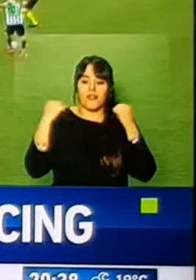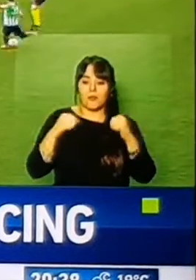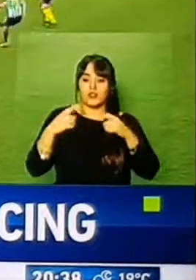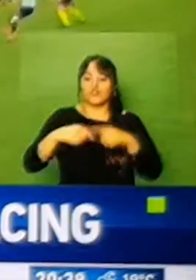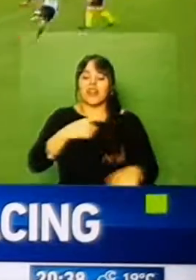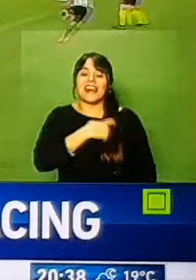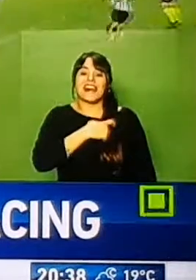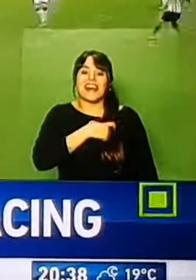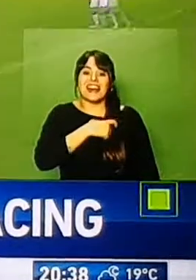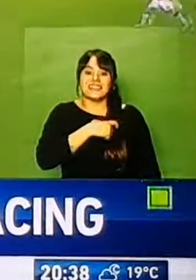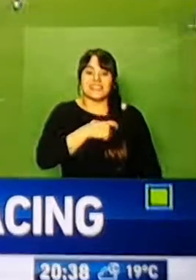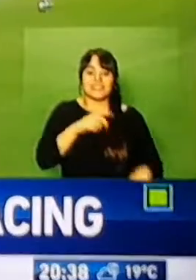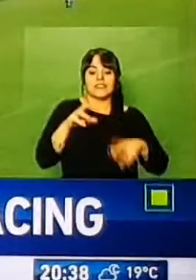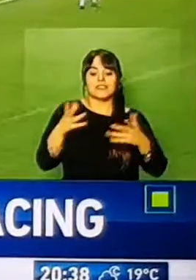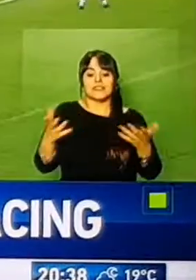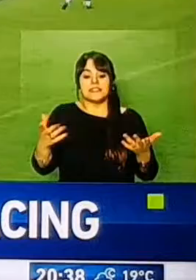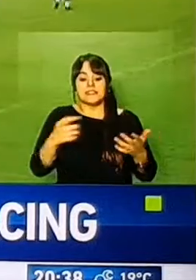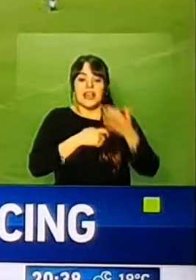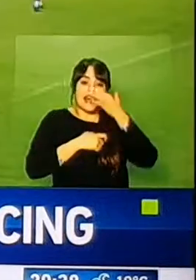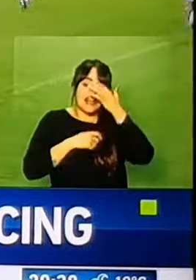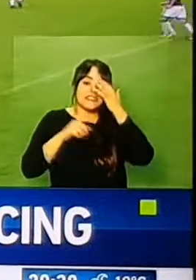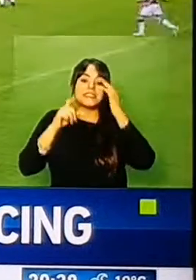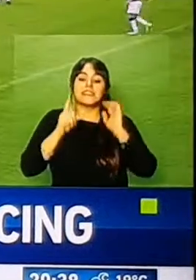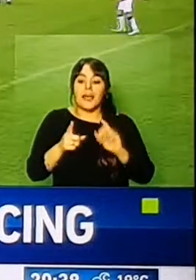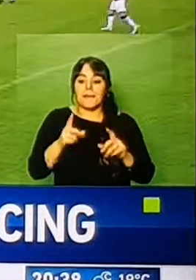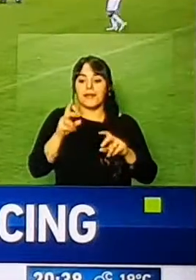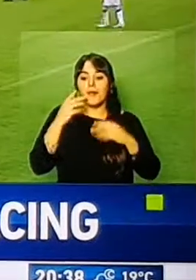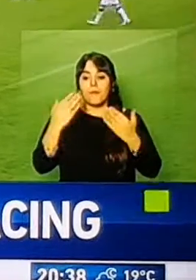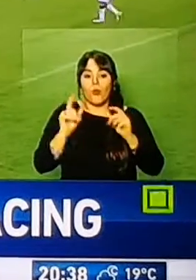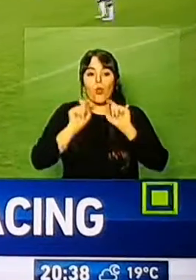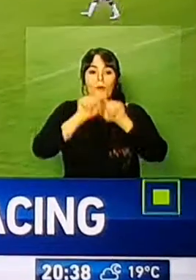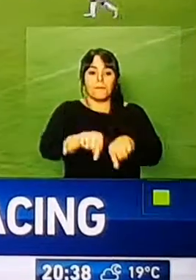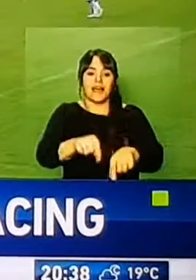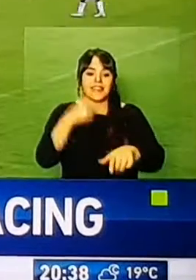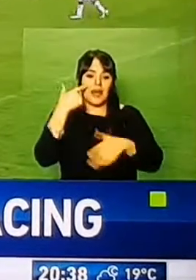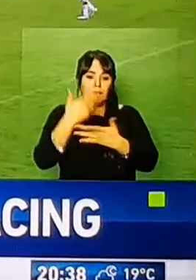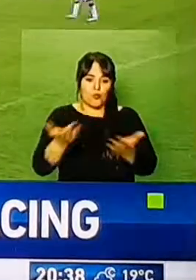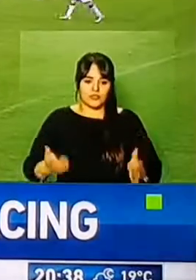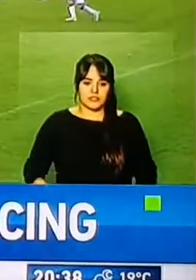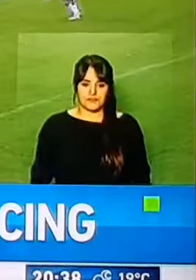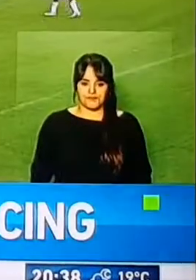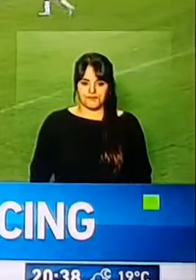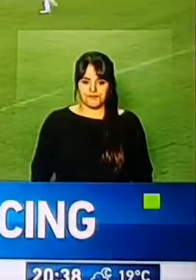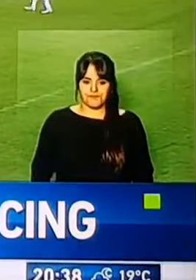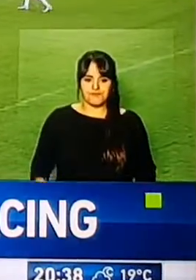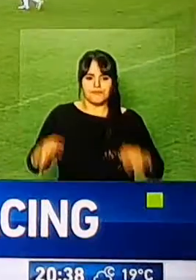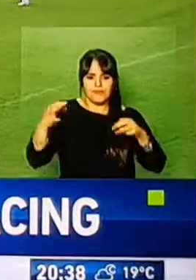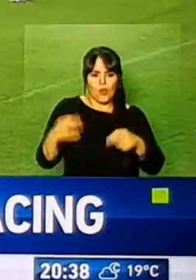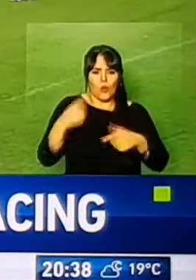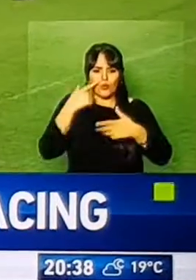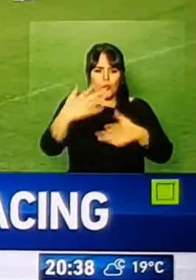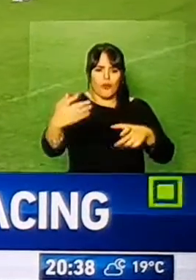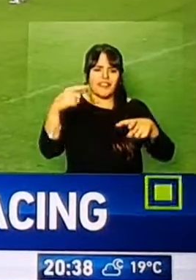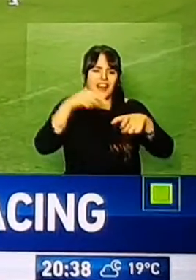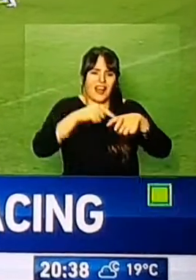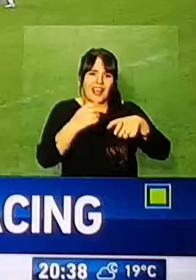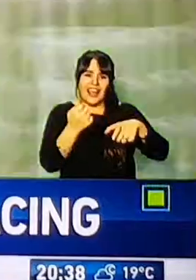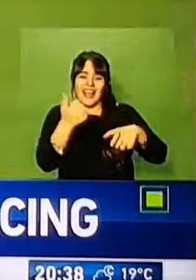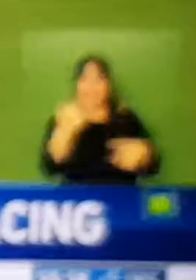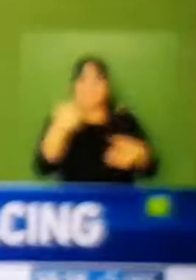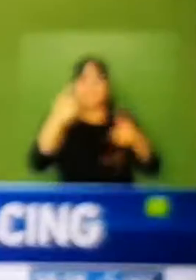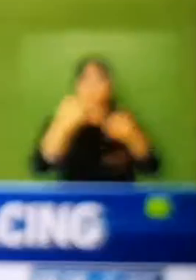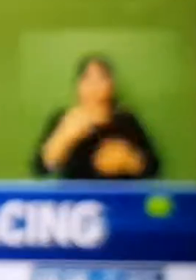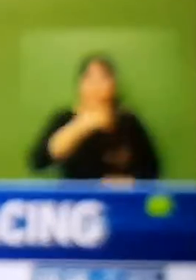Y Racing, revolviendo, consiguió empatar. Miren qué taponazo, la pelota del palo, golosito que va Iquiris,